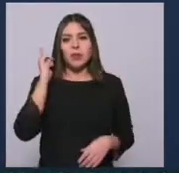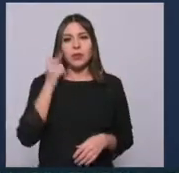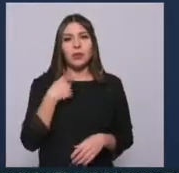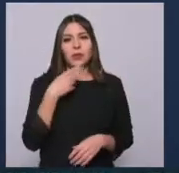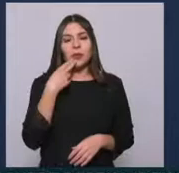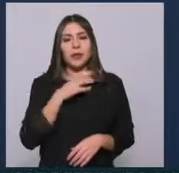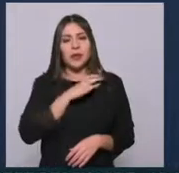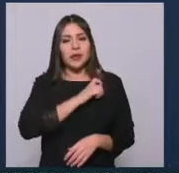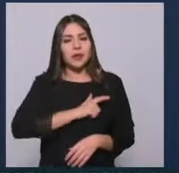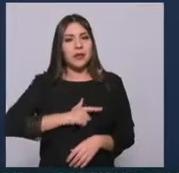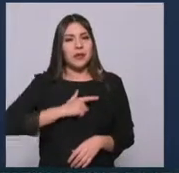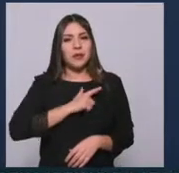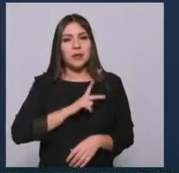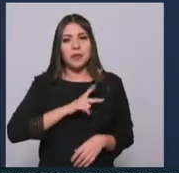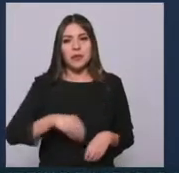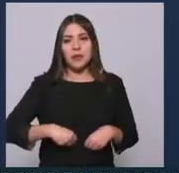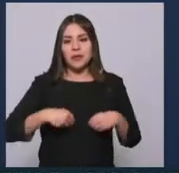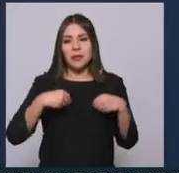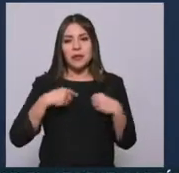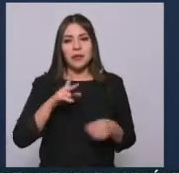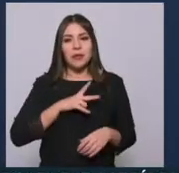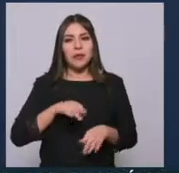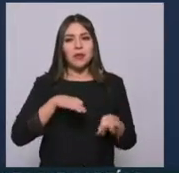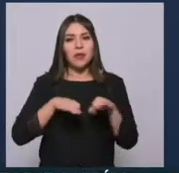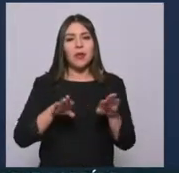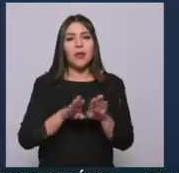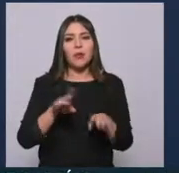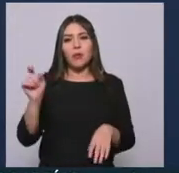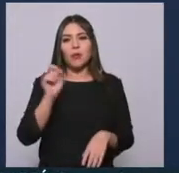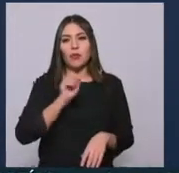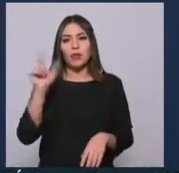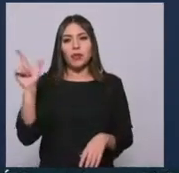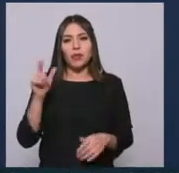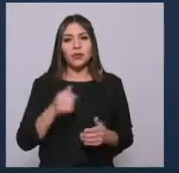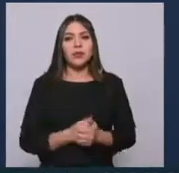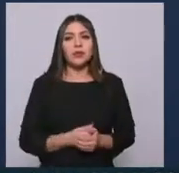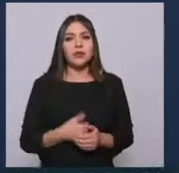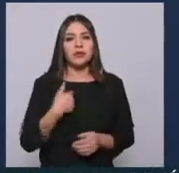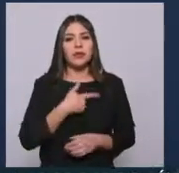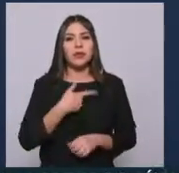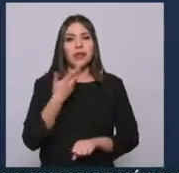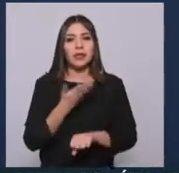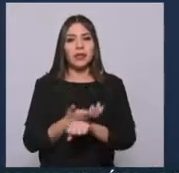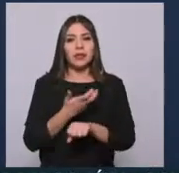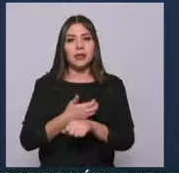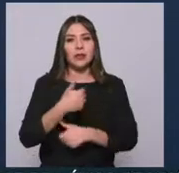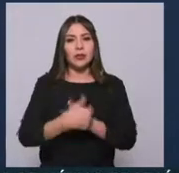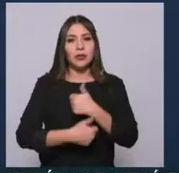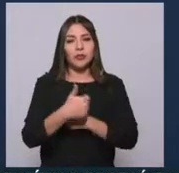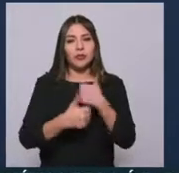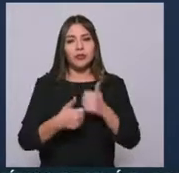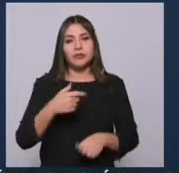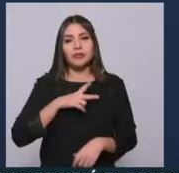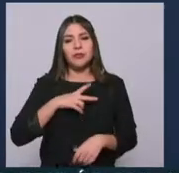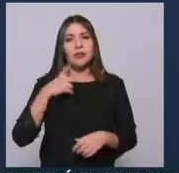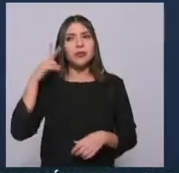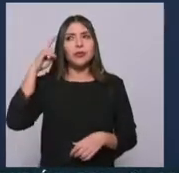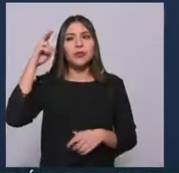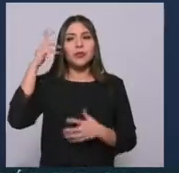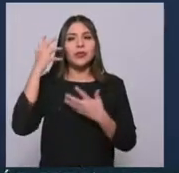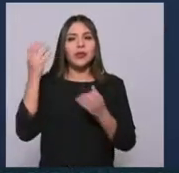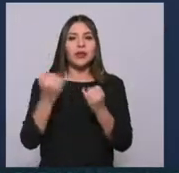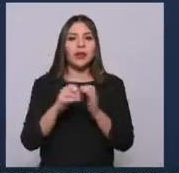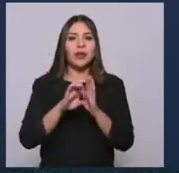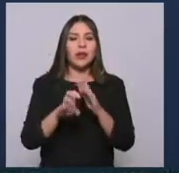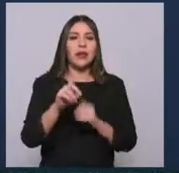de esto, hacerlo de manera profesional. Correr en Estados Unidos sería mi gran sueño. como Daniel Suárez,